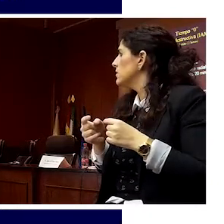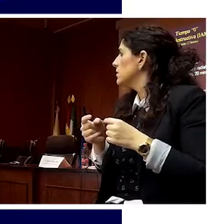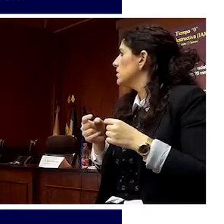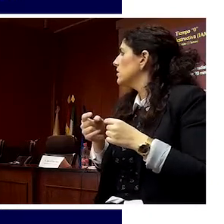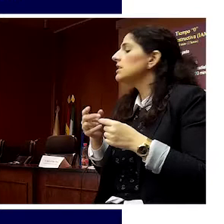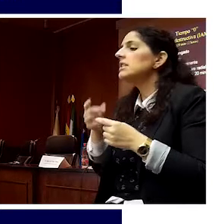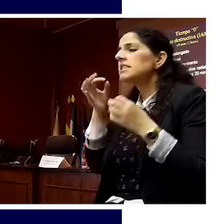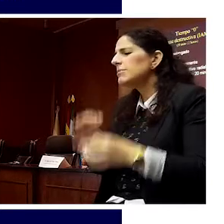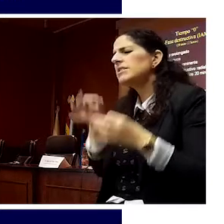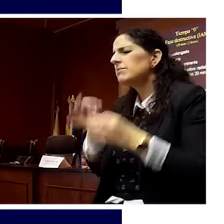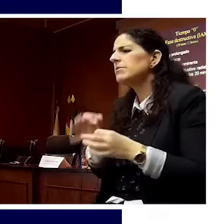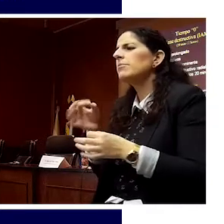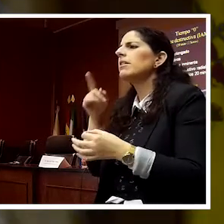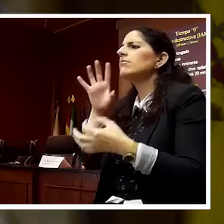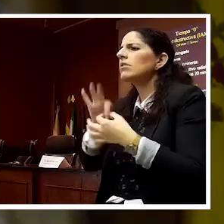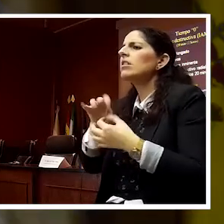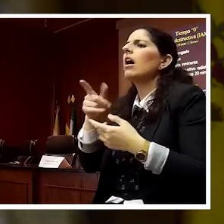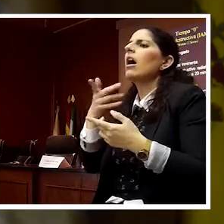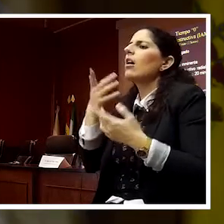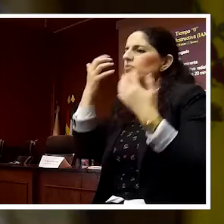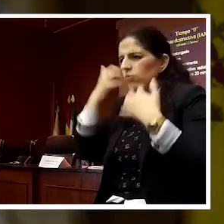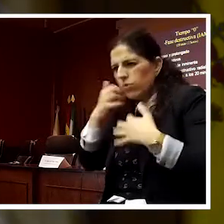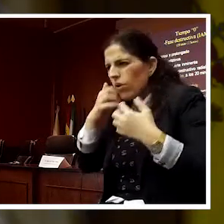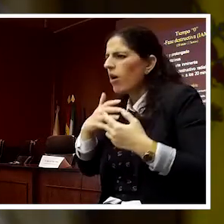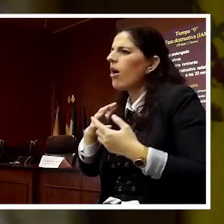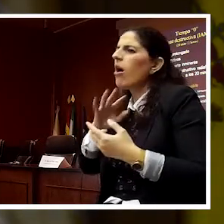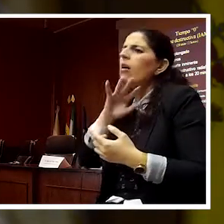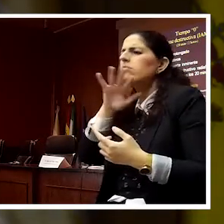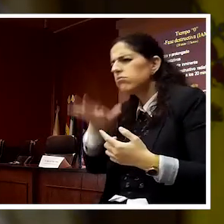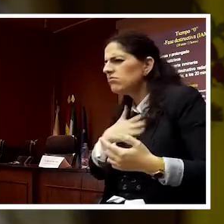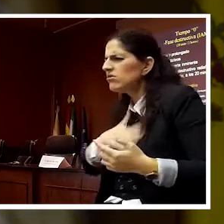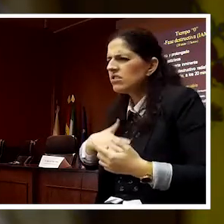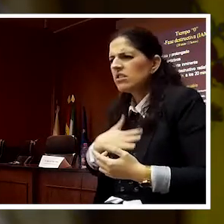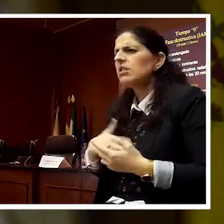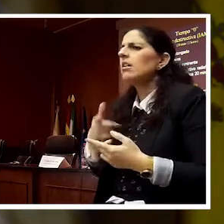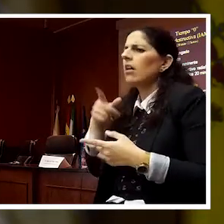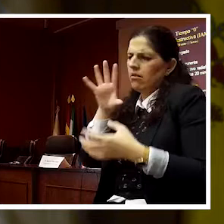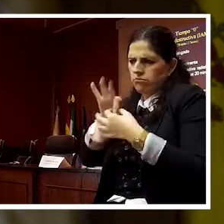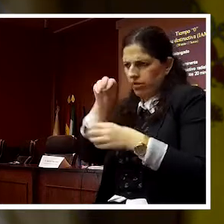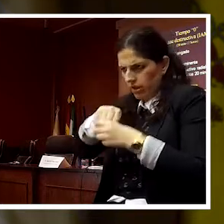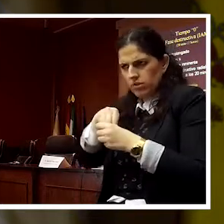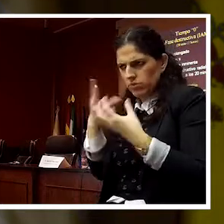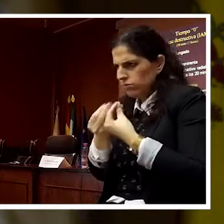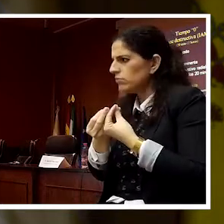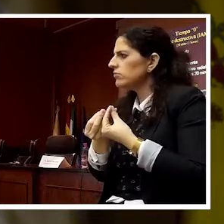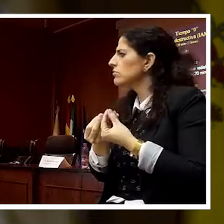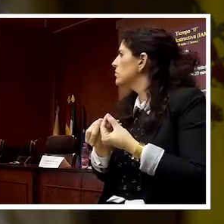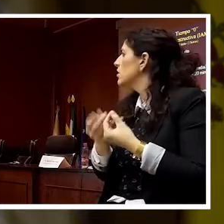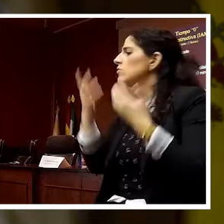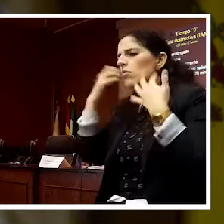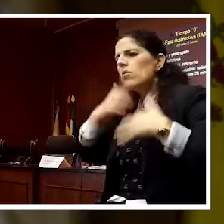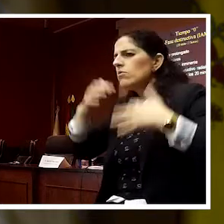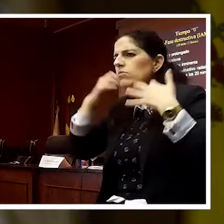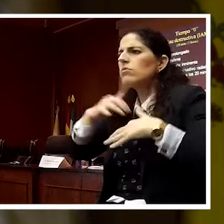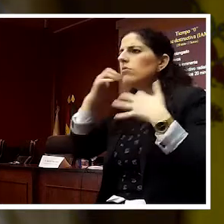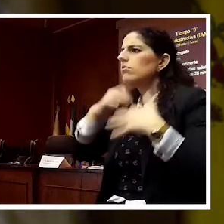siempre, casi siempre, con síntomas vegetativos como la náusea, el vómito, el malestar intenso, la hiperhidrosis.